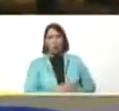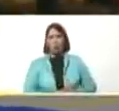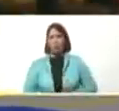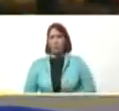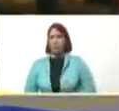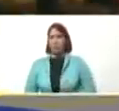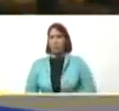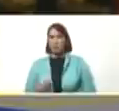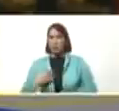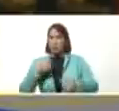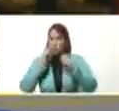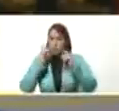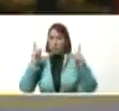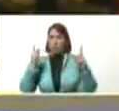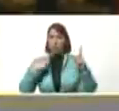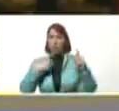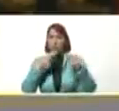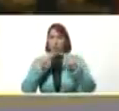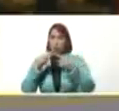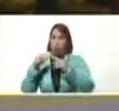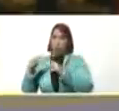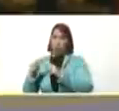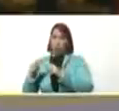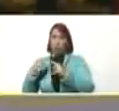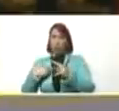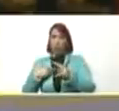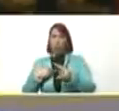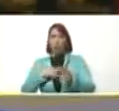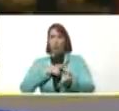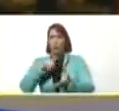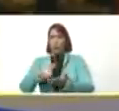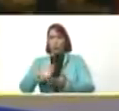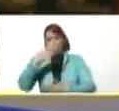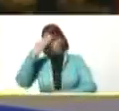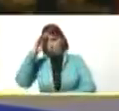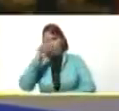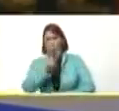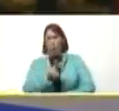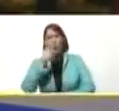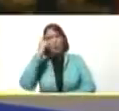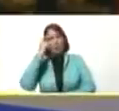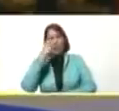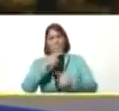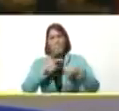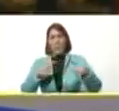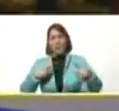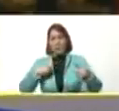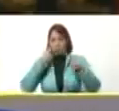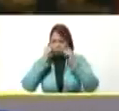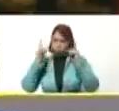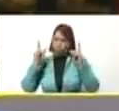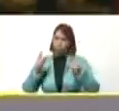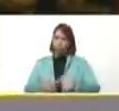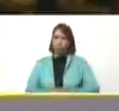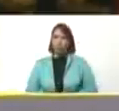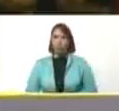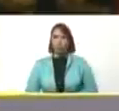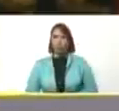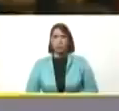Yo me impresiono, yo conozco, estuve en Cuba ahora 2 días y medio, y me impresiono mucho.